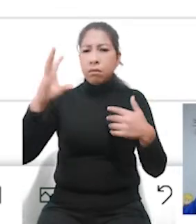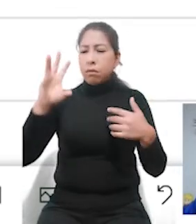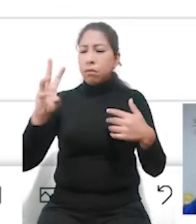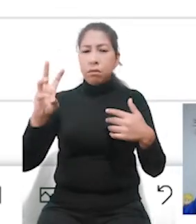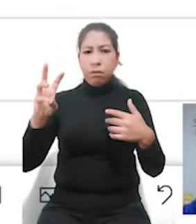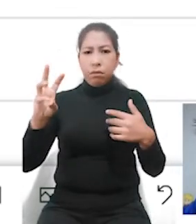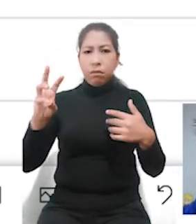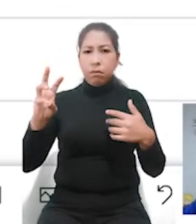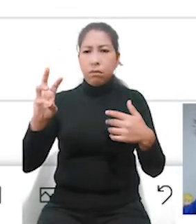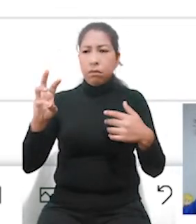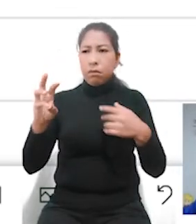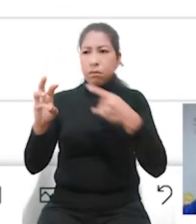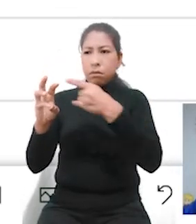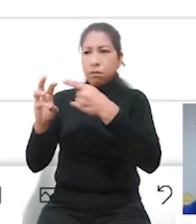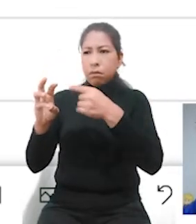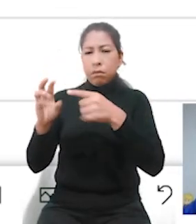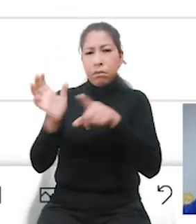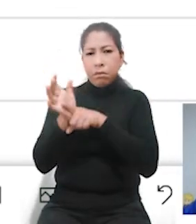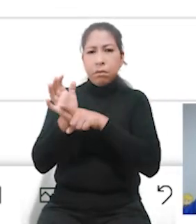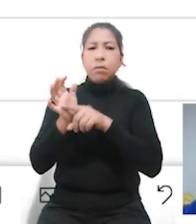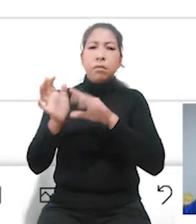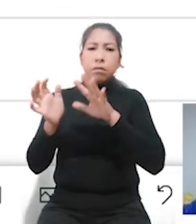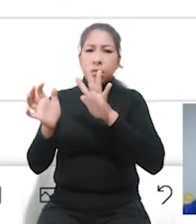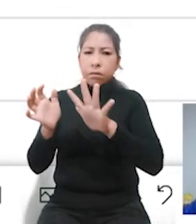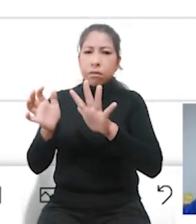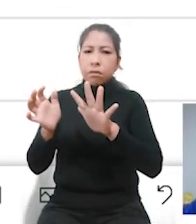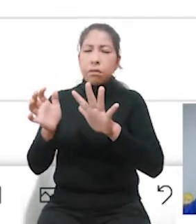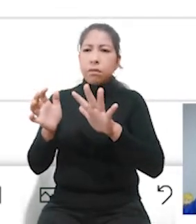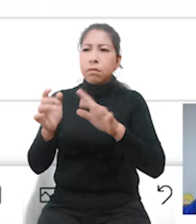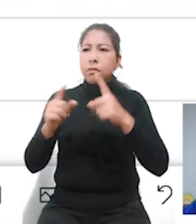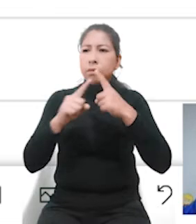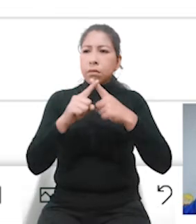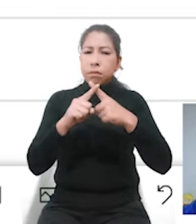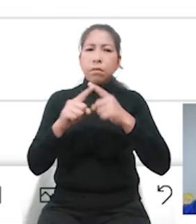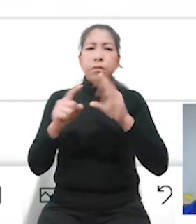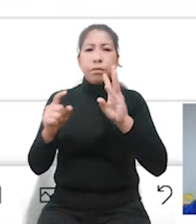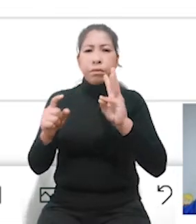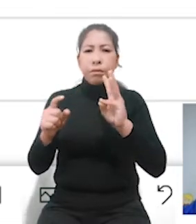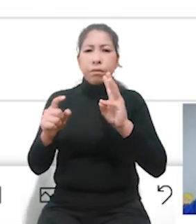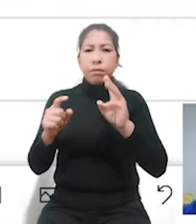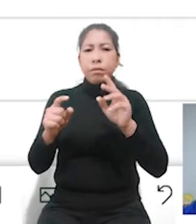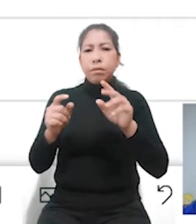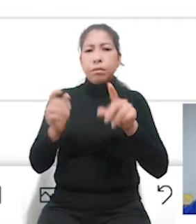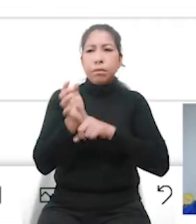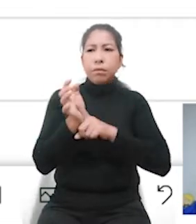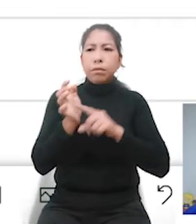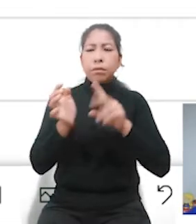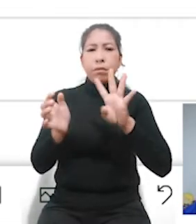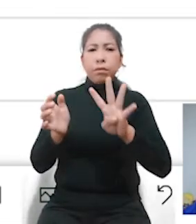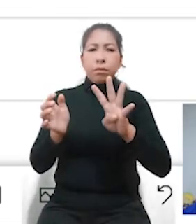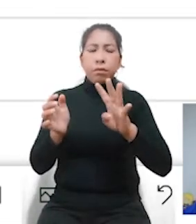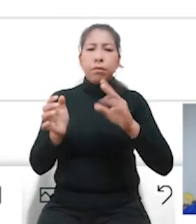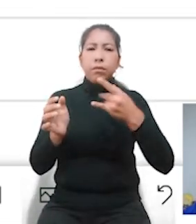6, es decir, x elevado al cuadrado, menos 5 por 6, otra vez, menos